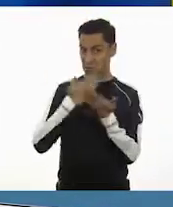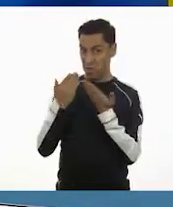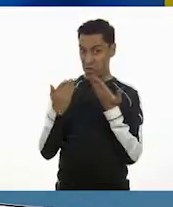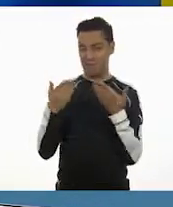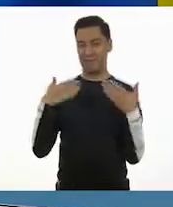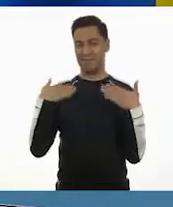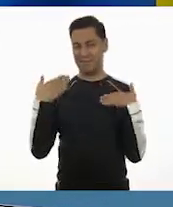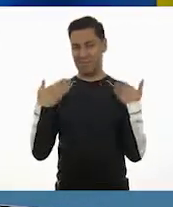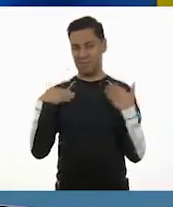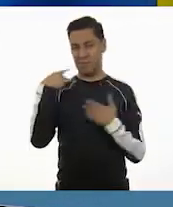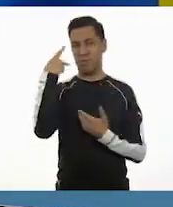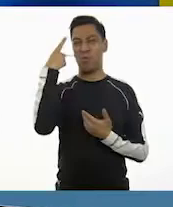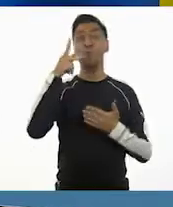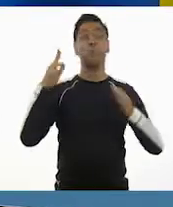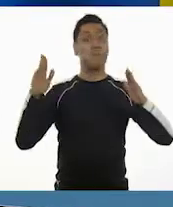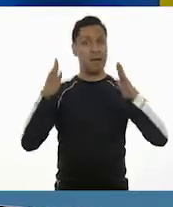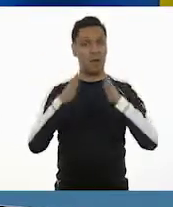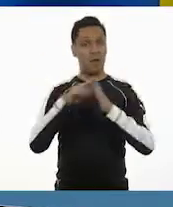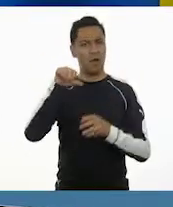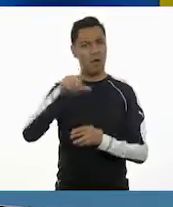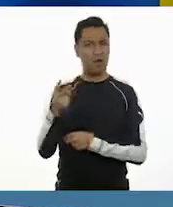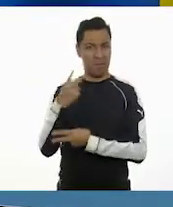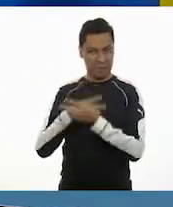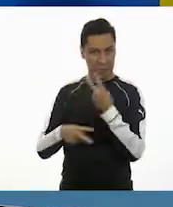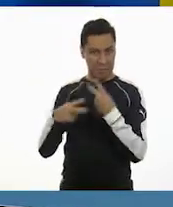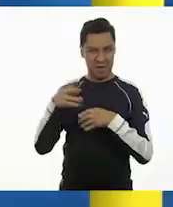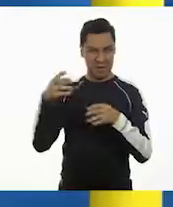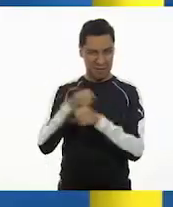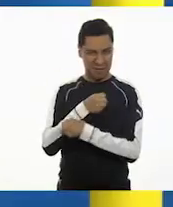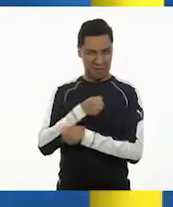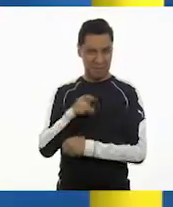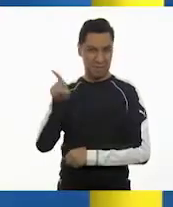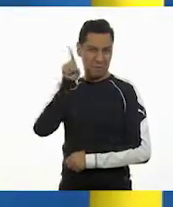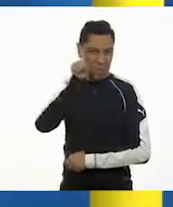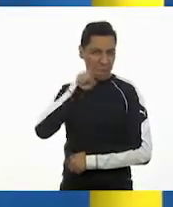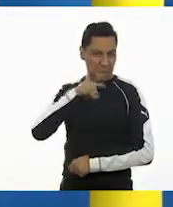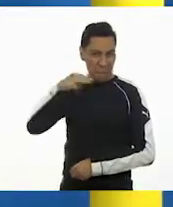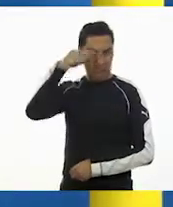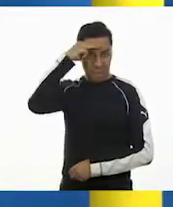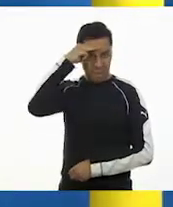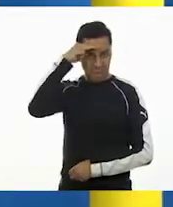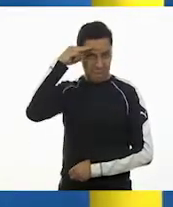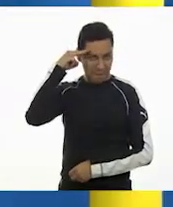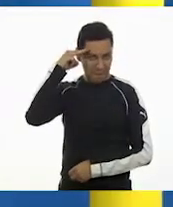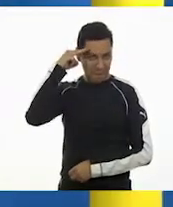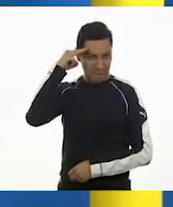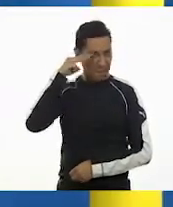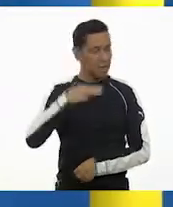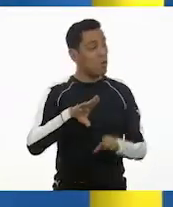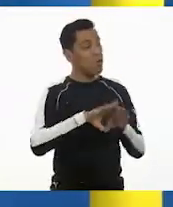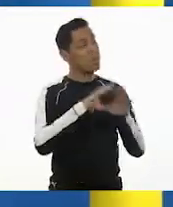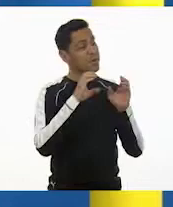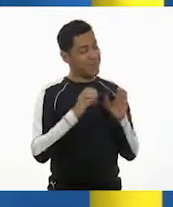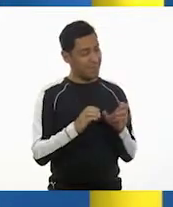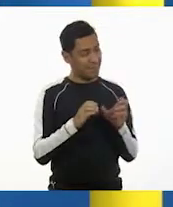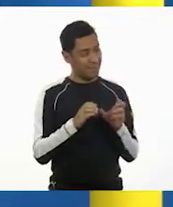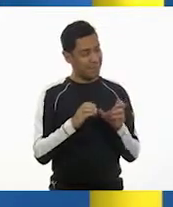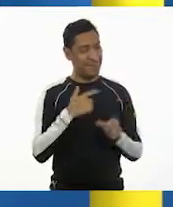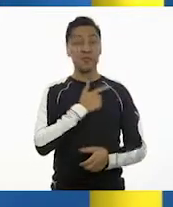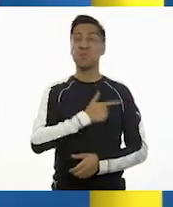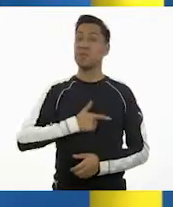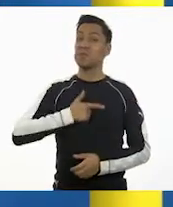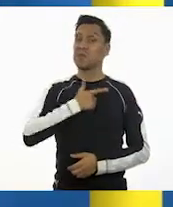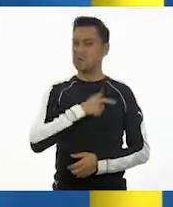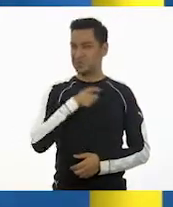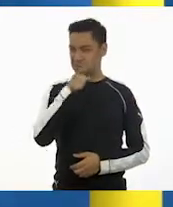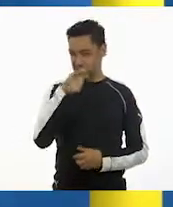hogares. Y el día de hoy nos acompaña María Meléndez. Hola María. ¿Cómo están? Qué gusto de estar aquí con ustedes, ya a